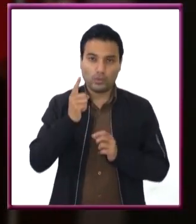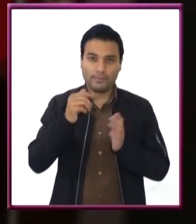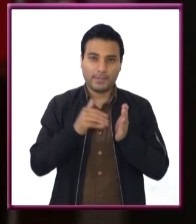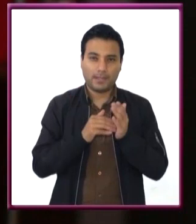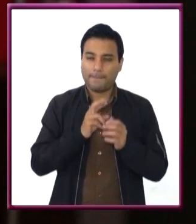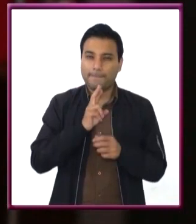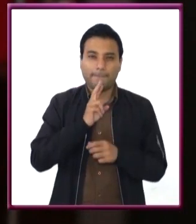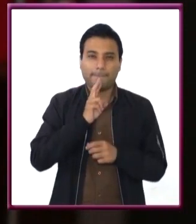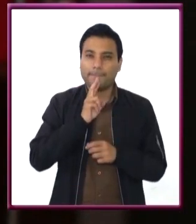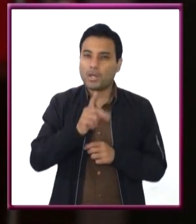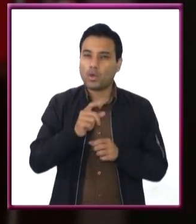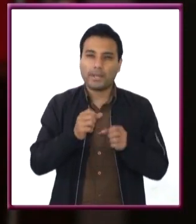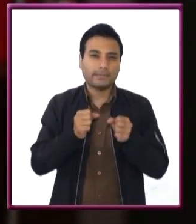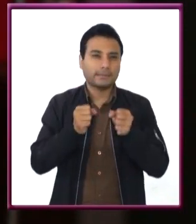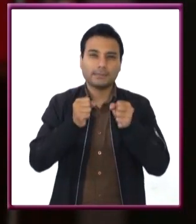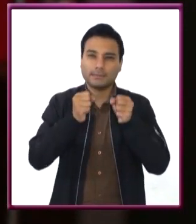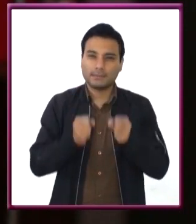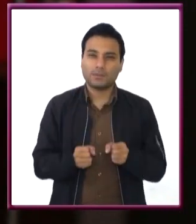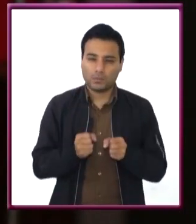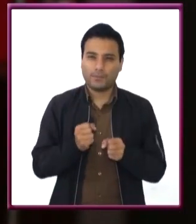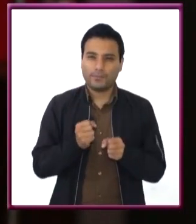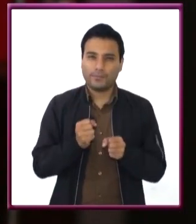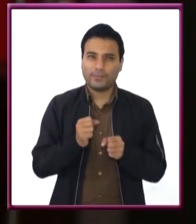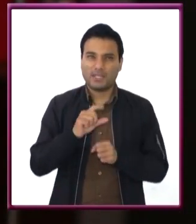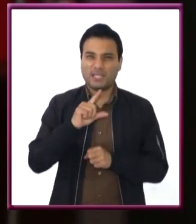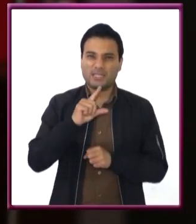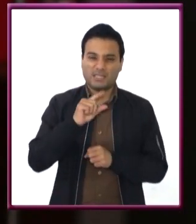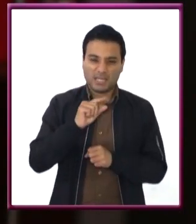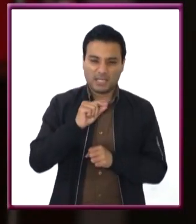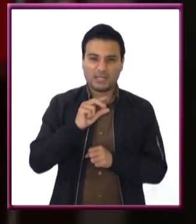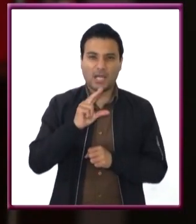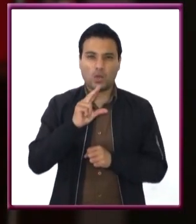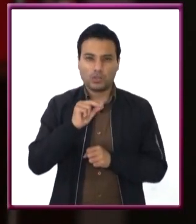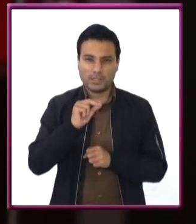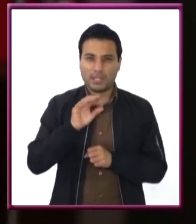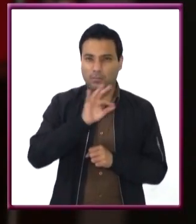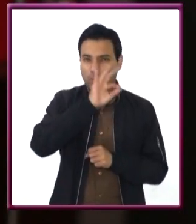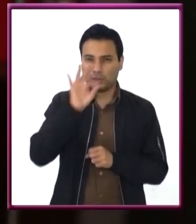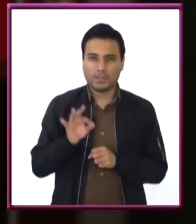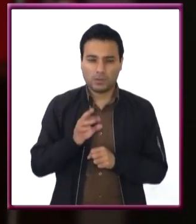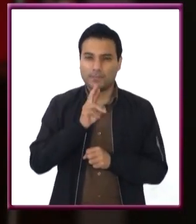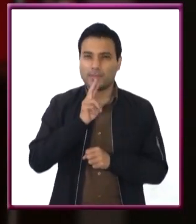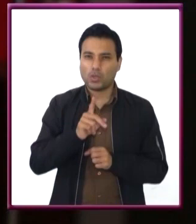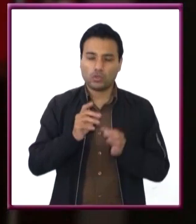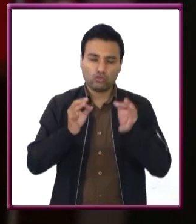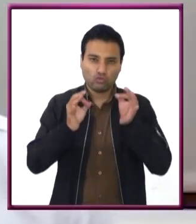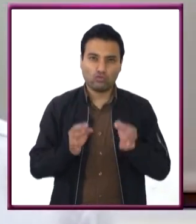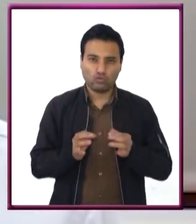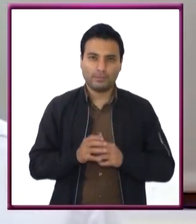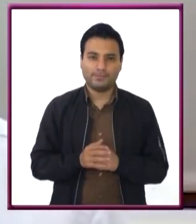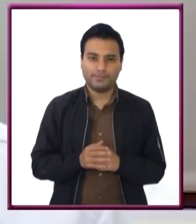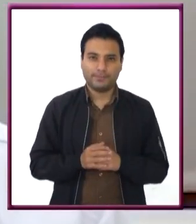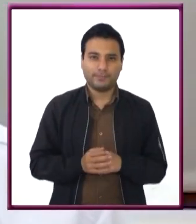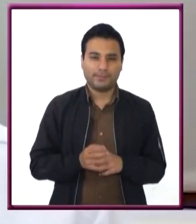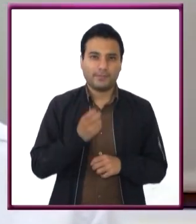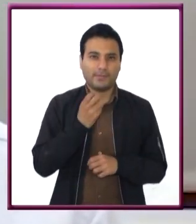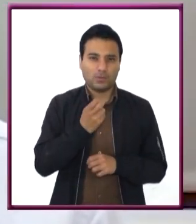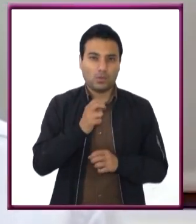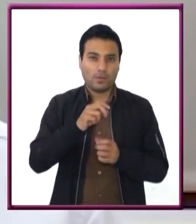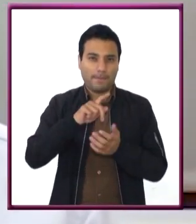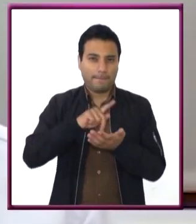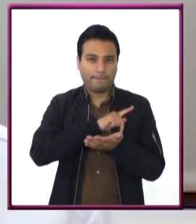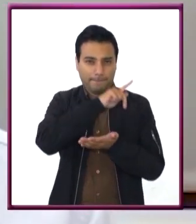vamos a hacer que opere esta situación en un 70-80%. Eso lo podemos ver en